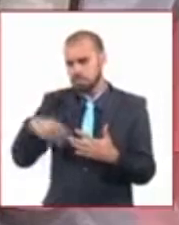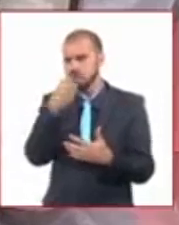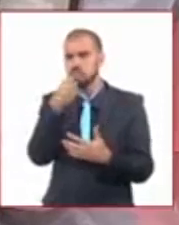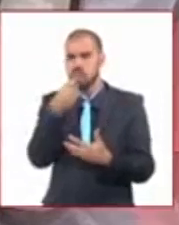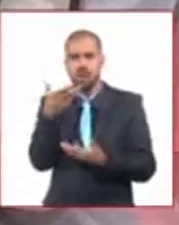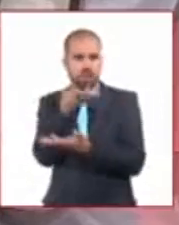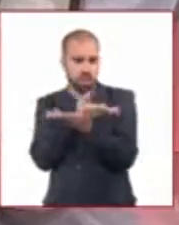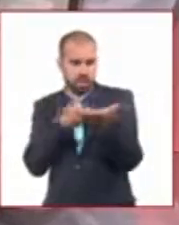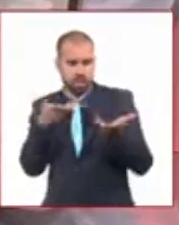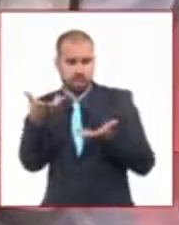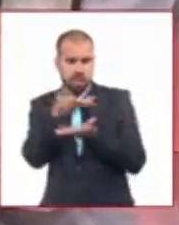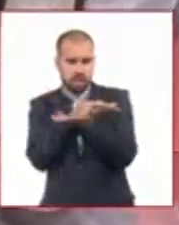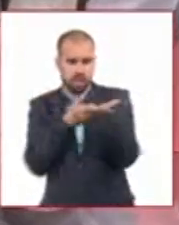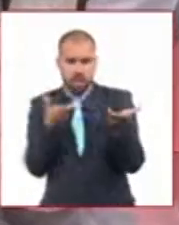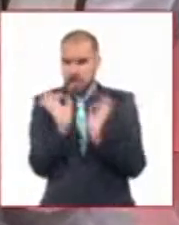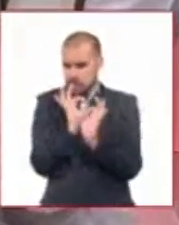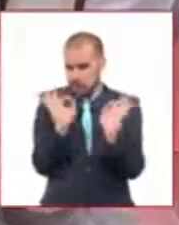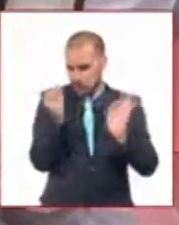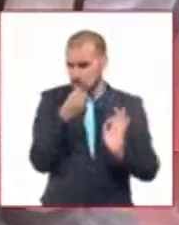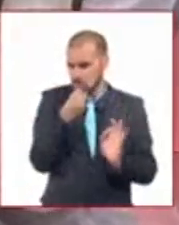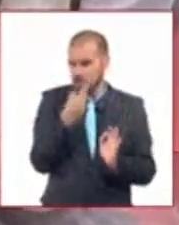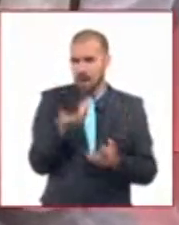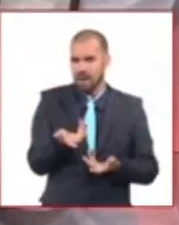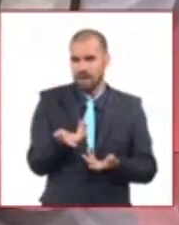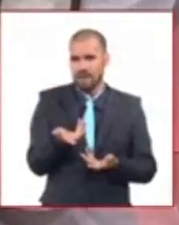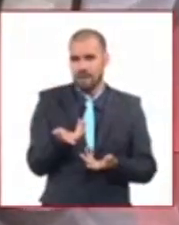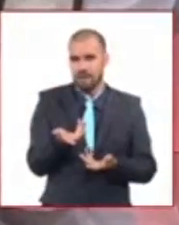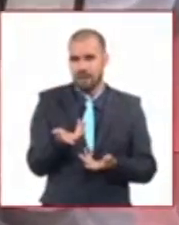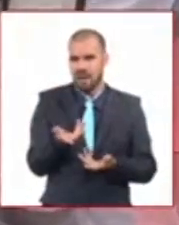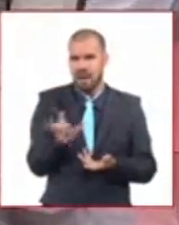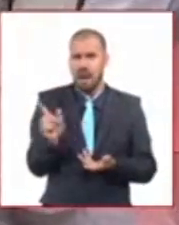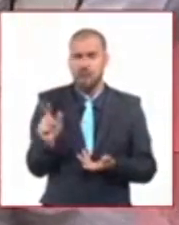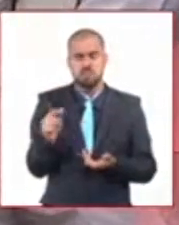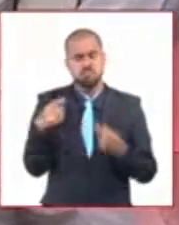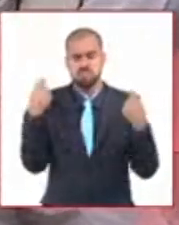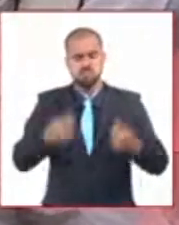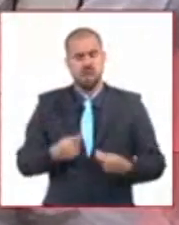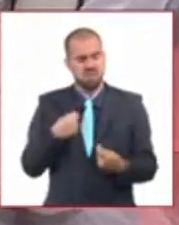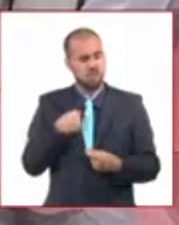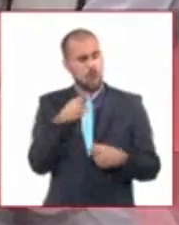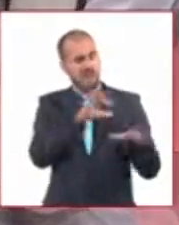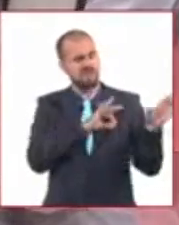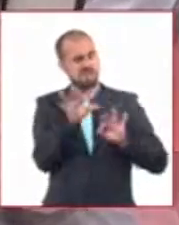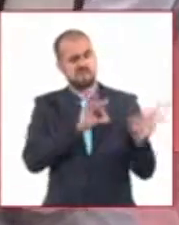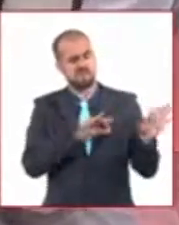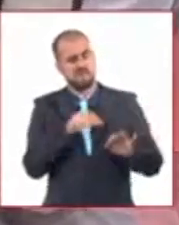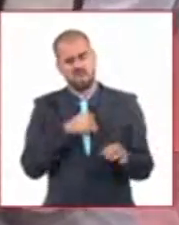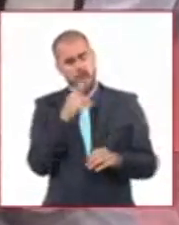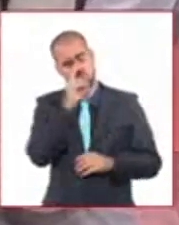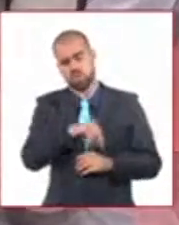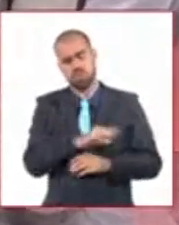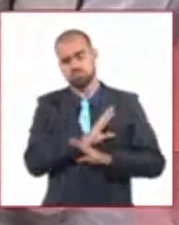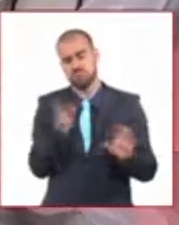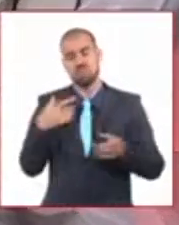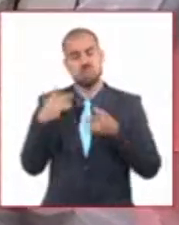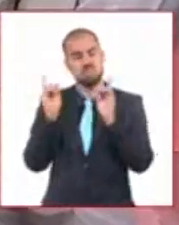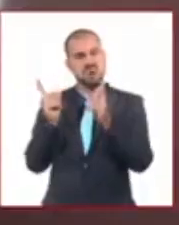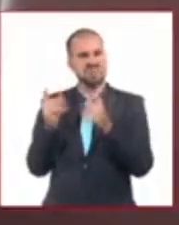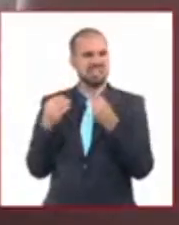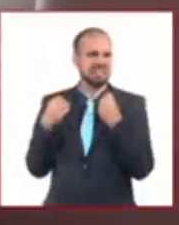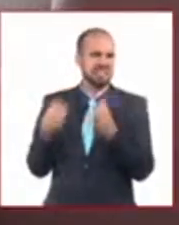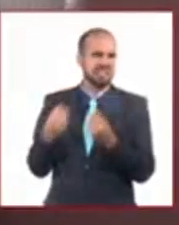de calidad con la región y simple y sencillamente por una tozudez política lo ha perdido todo